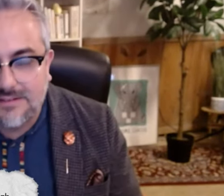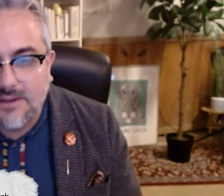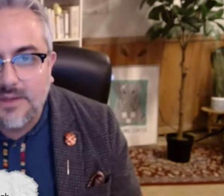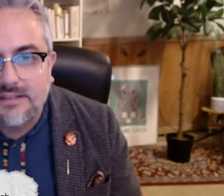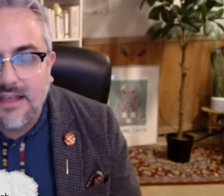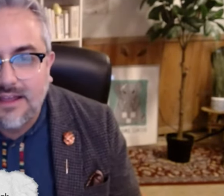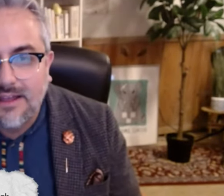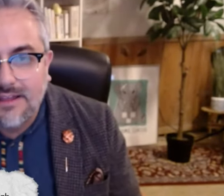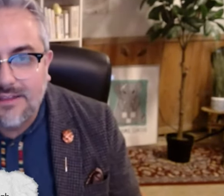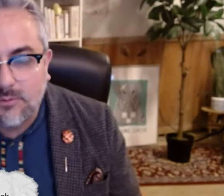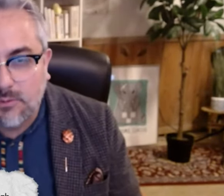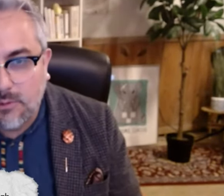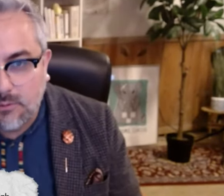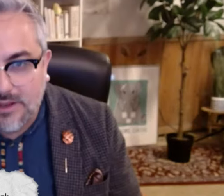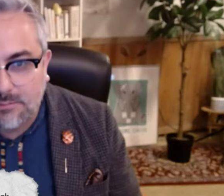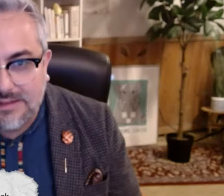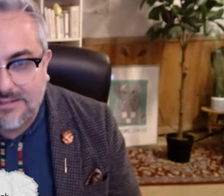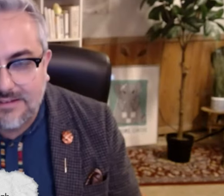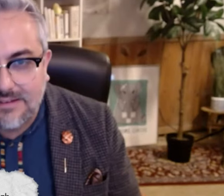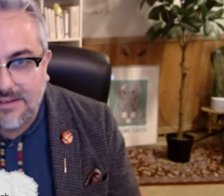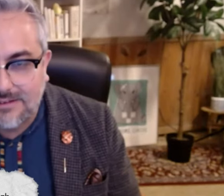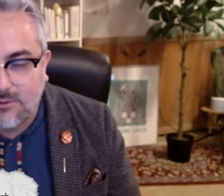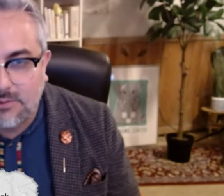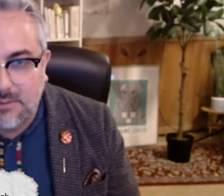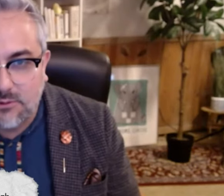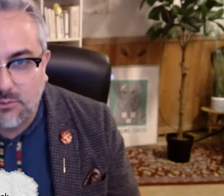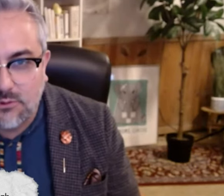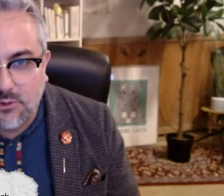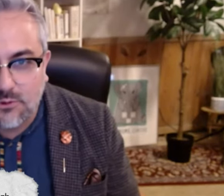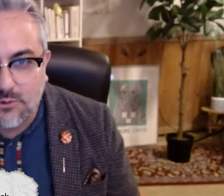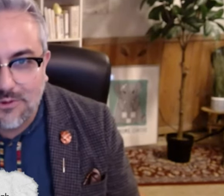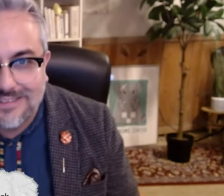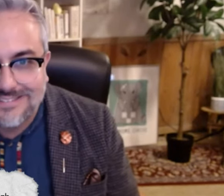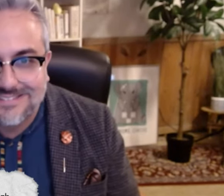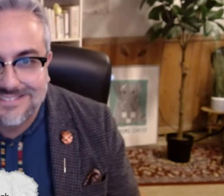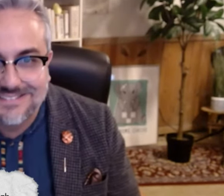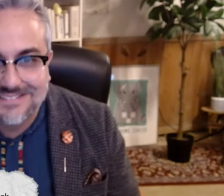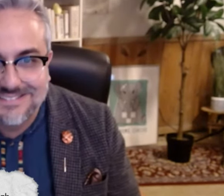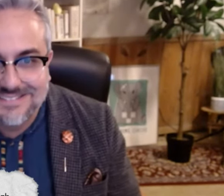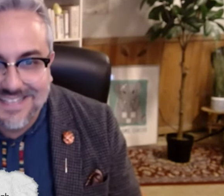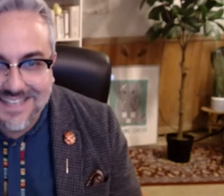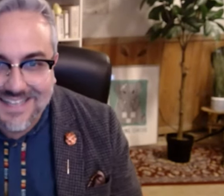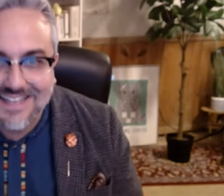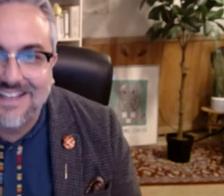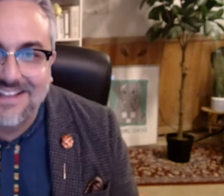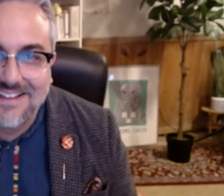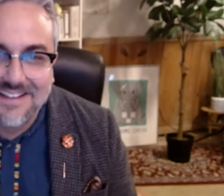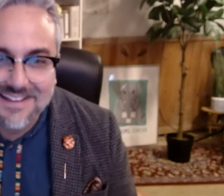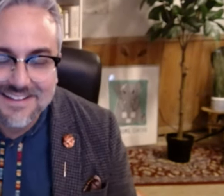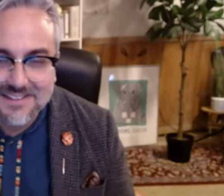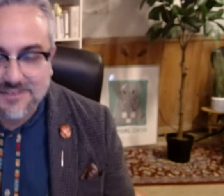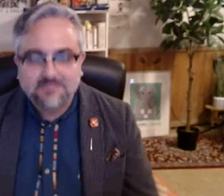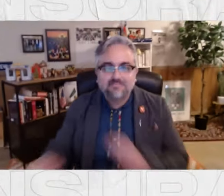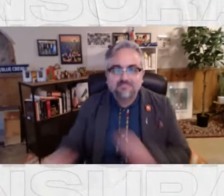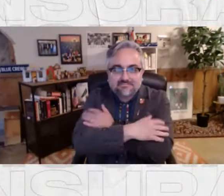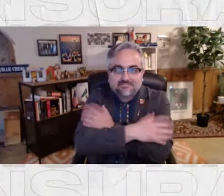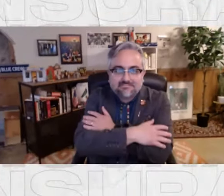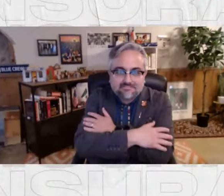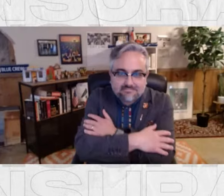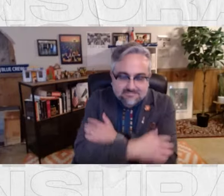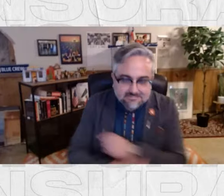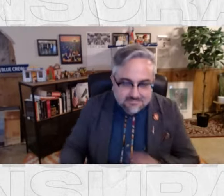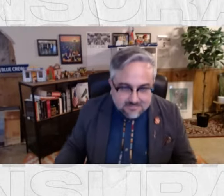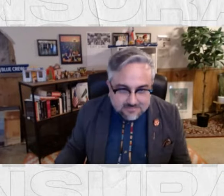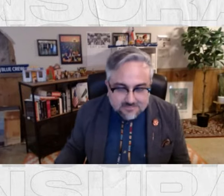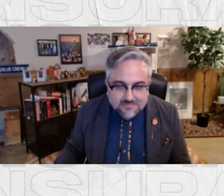casaas ahorita y después vamos con unas pizzas Así que les convidamos con mucho gusto Claro que sí Toño un abrazote Feliz cumpleaños